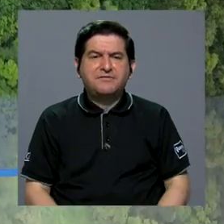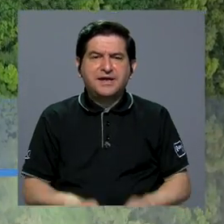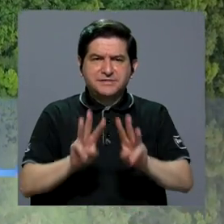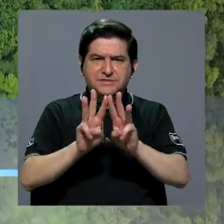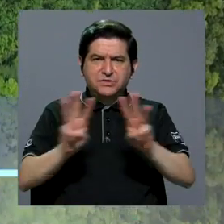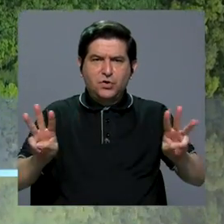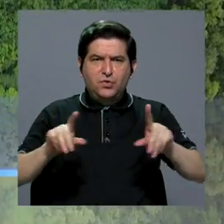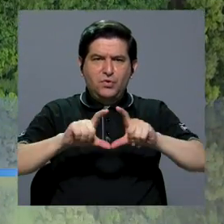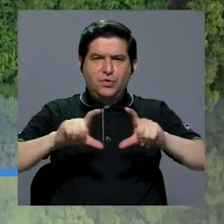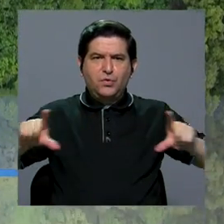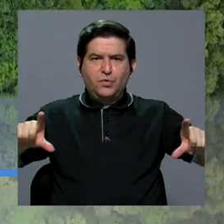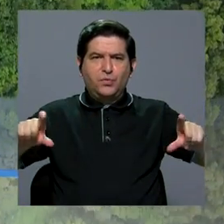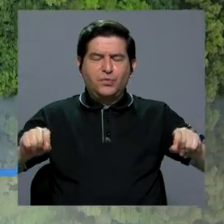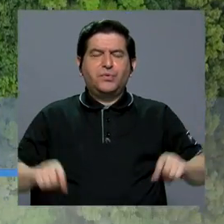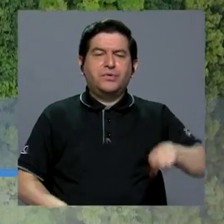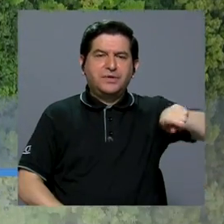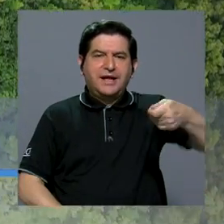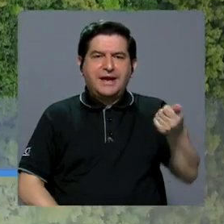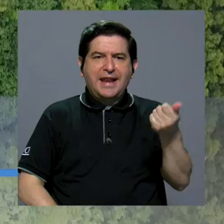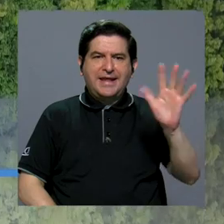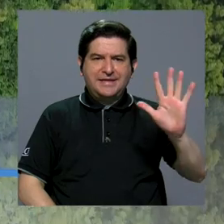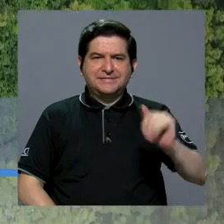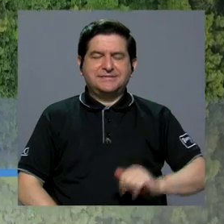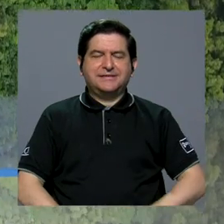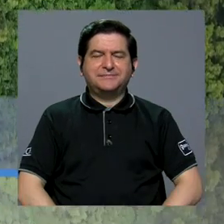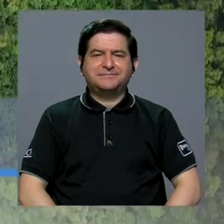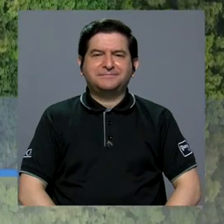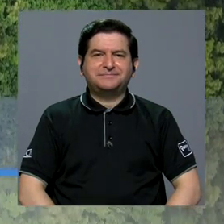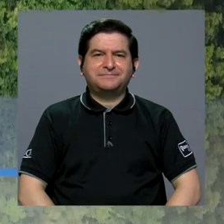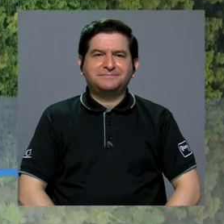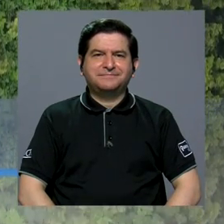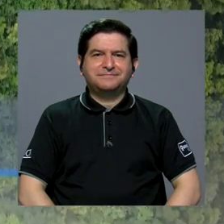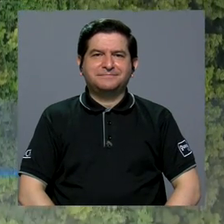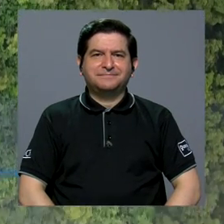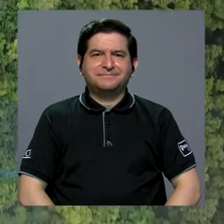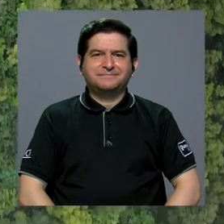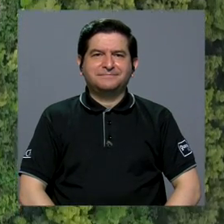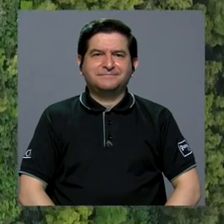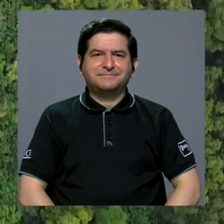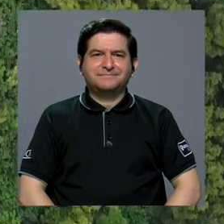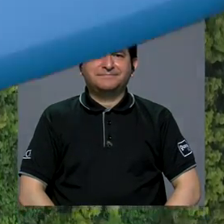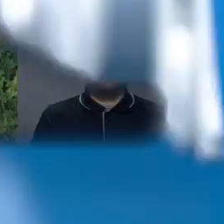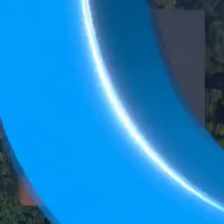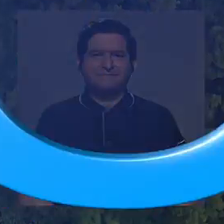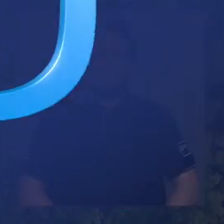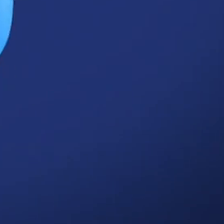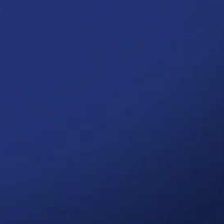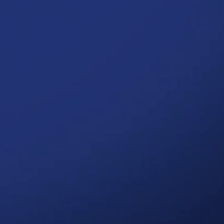www.15ucr.tv/entramarnos.